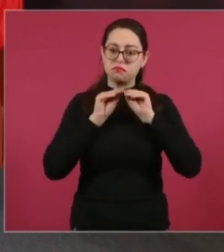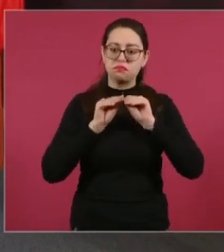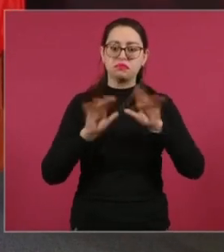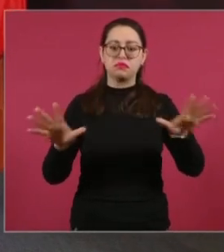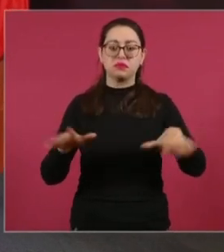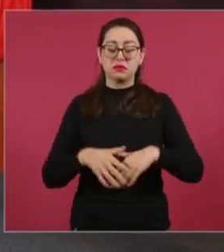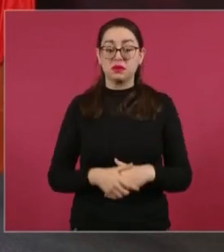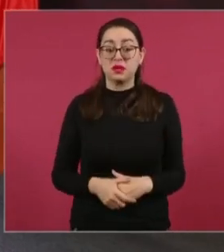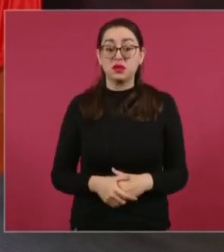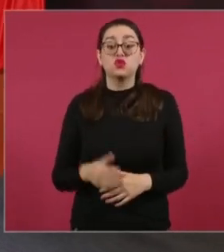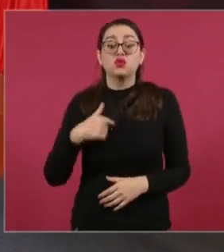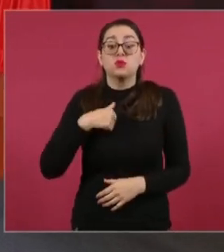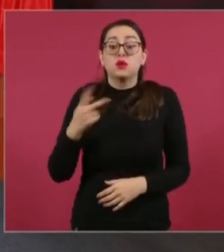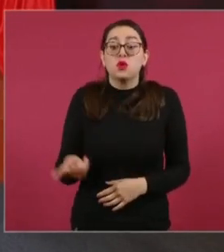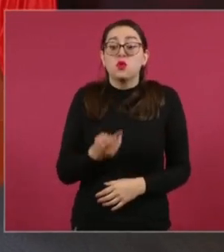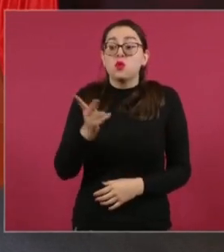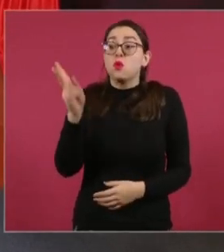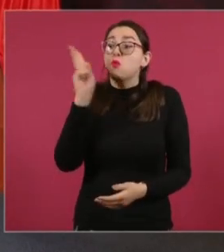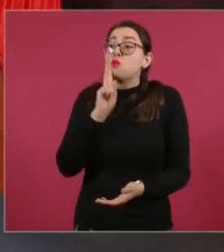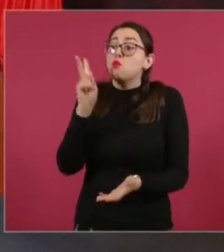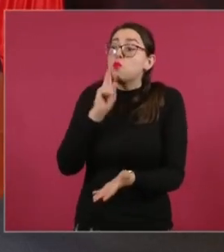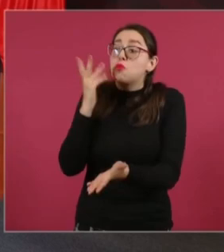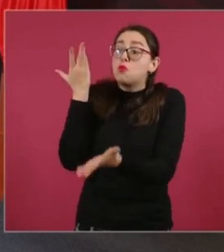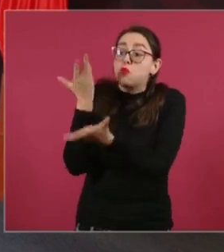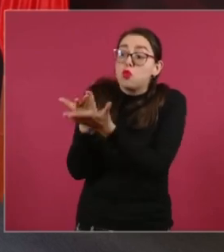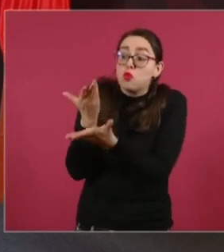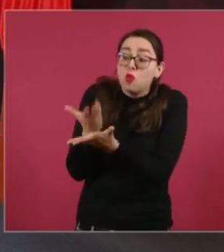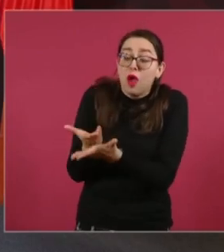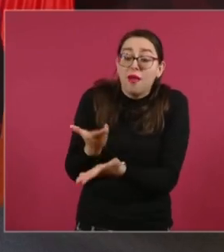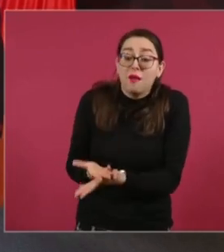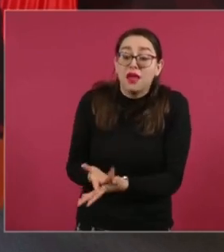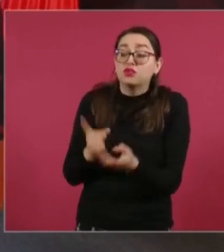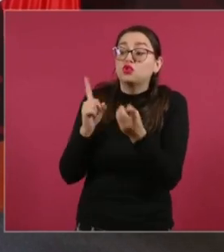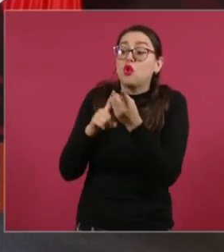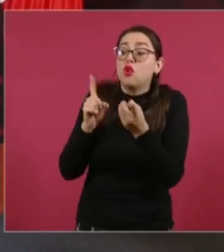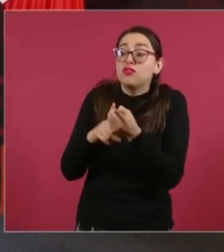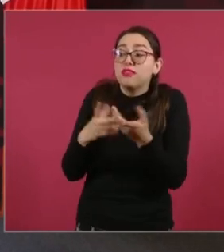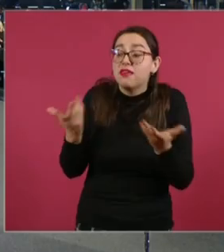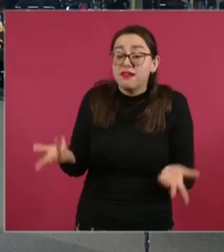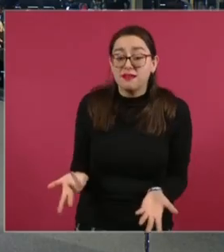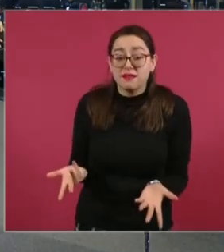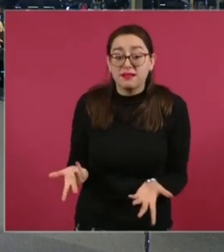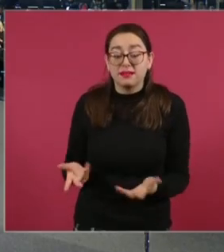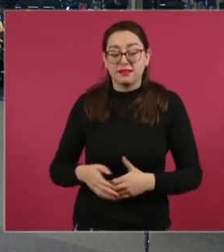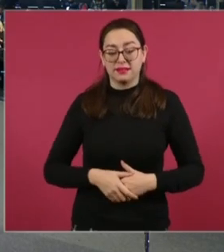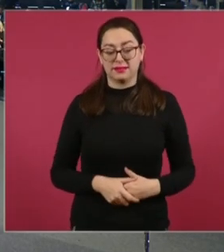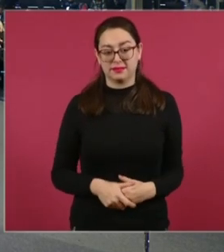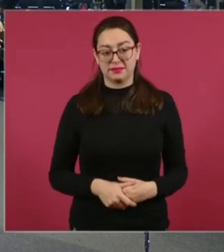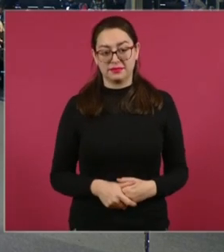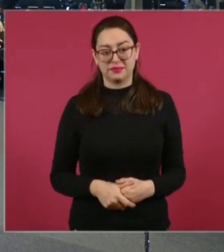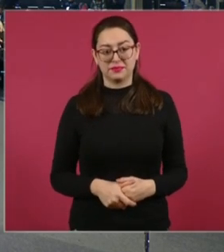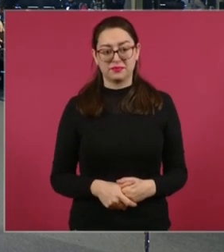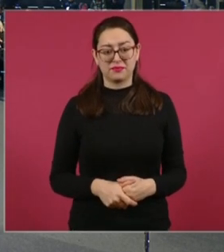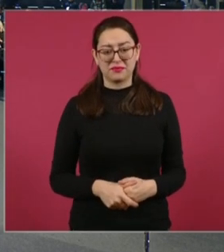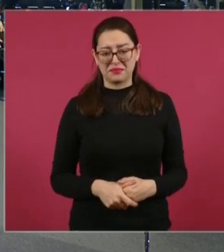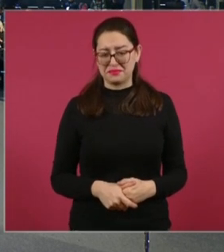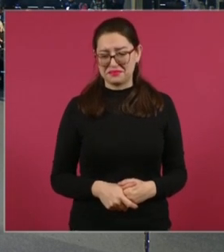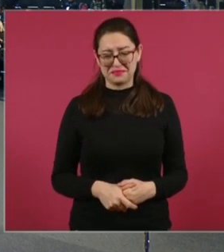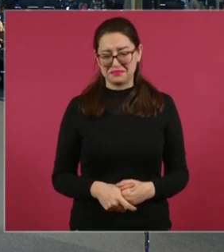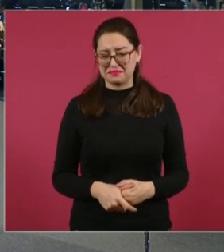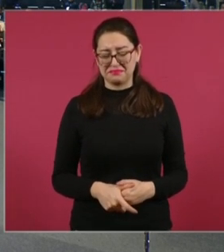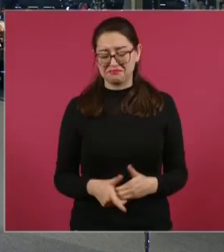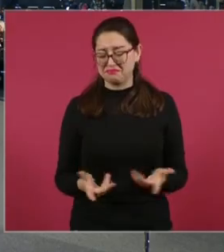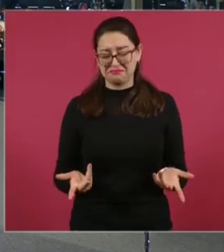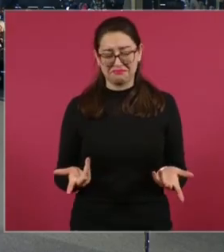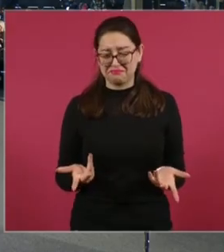¿Dónde están las pruebas? ¿Viene por parte de la República para presionar este paquete? No, de parte de todos.